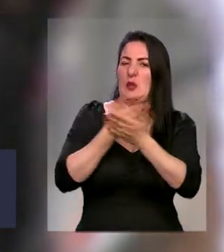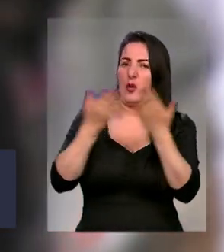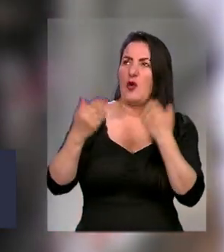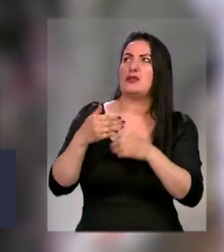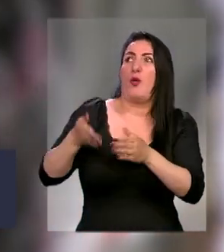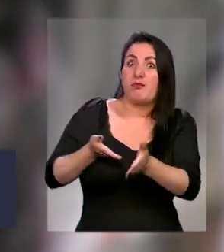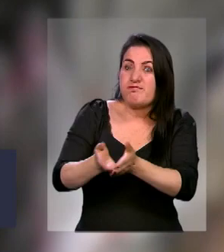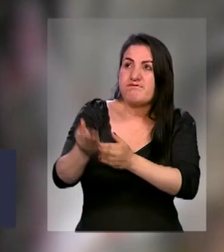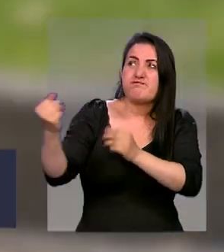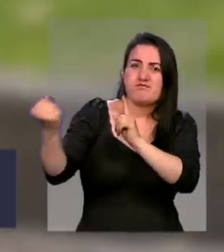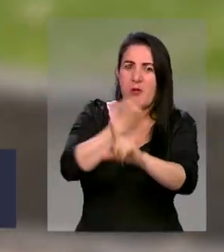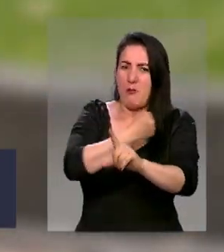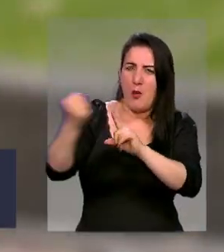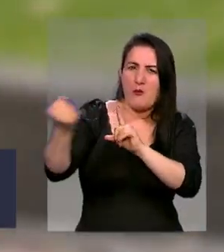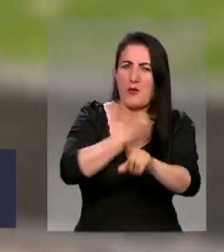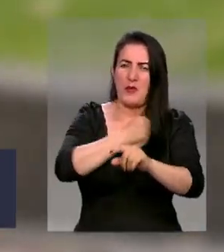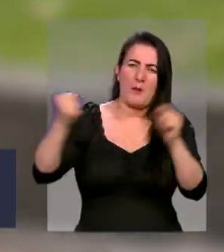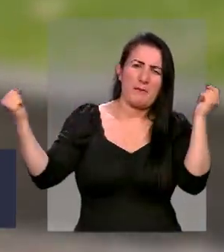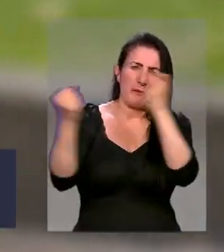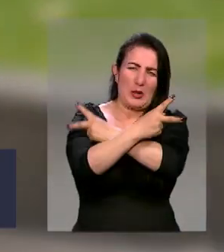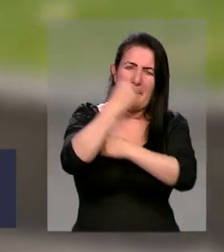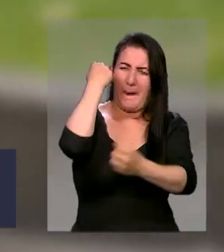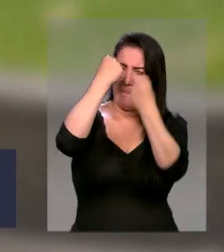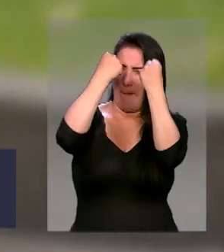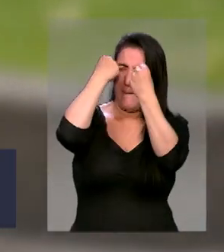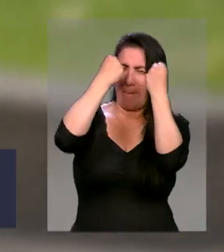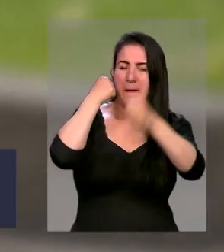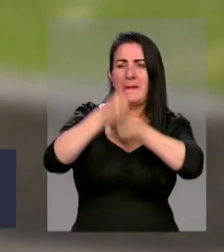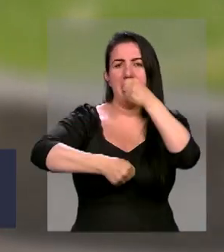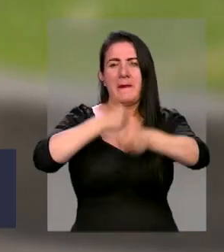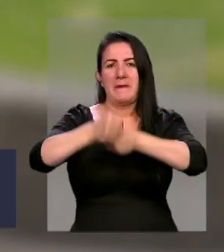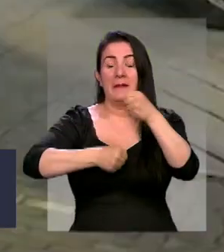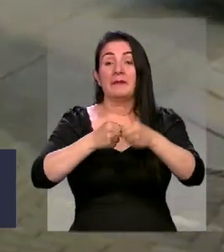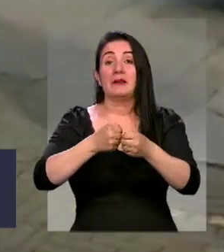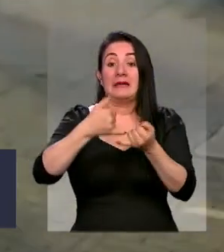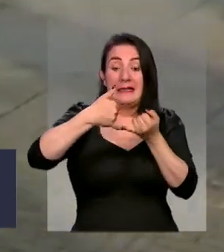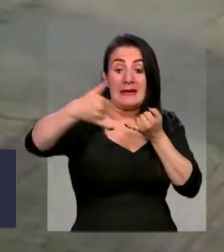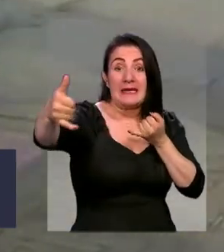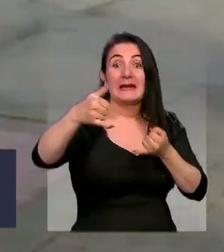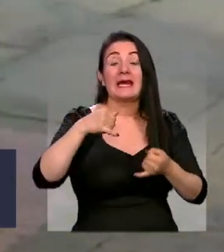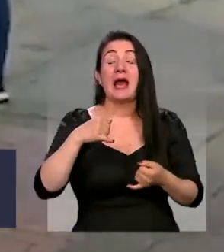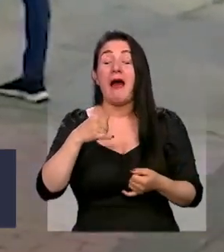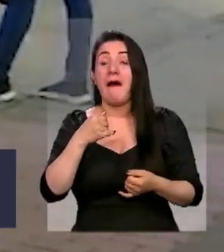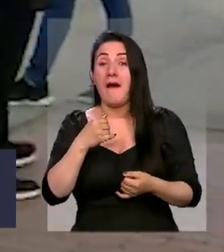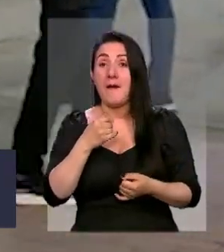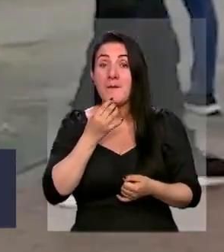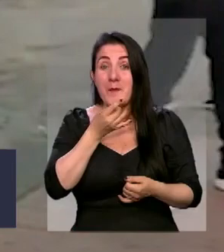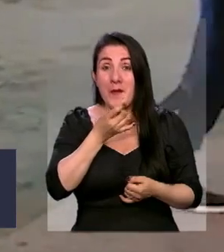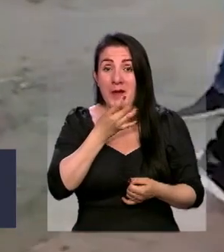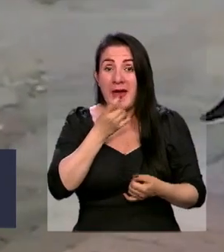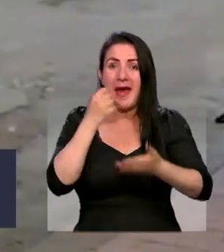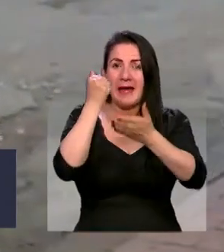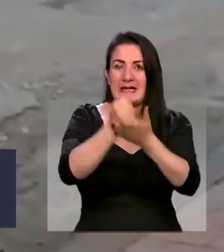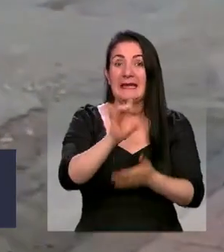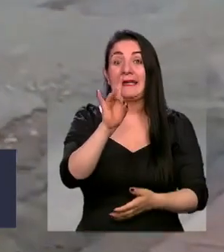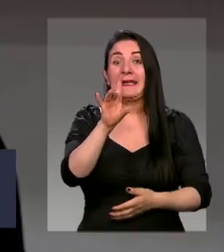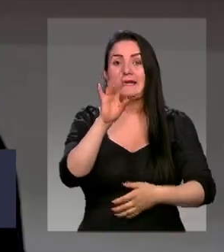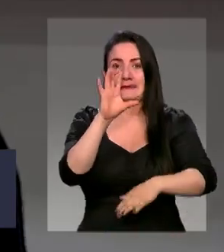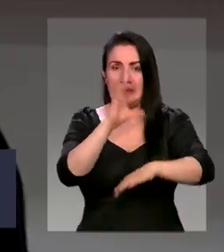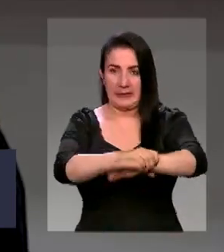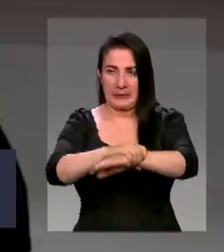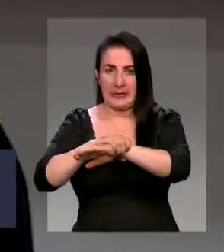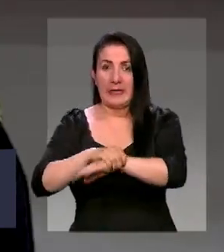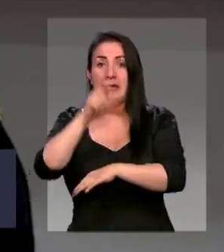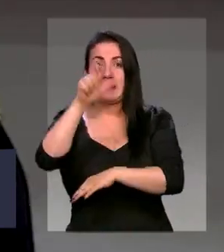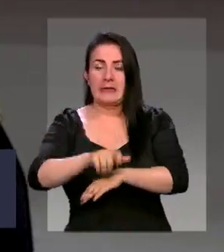y verbalmente con un alto nivel de violencia. Las patrullas púrpuras capturaron a los responsables. 15 agresores,